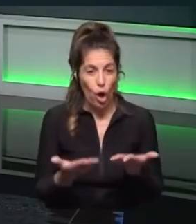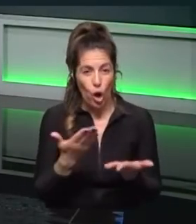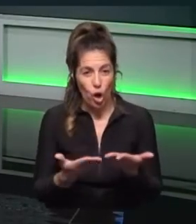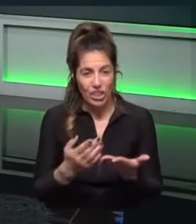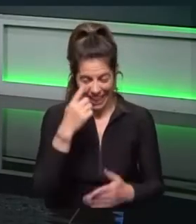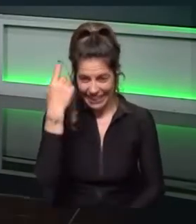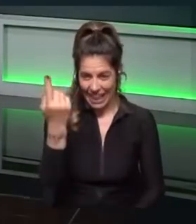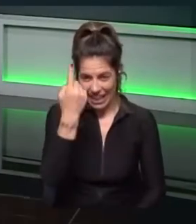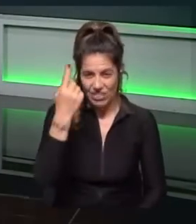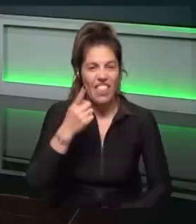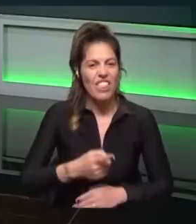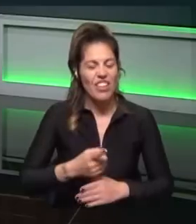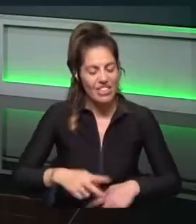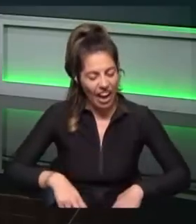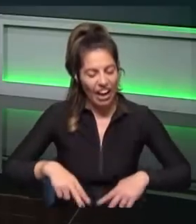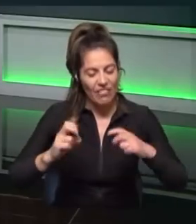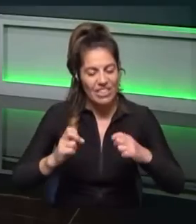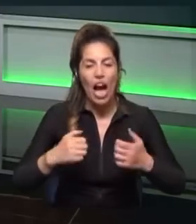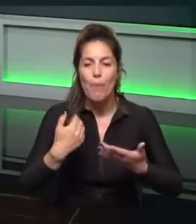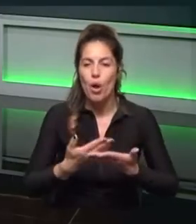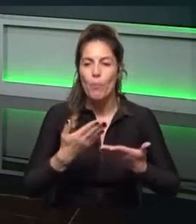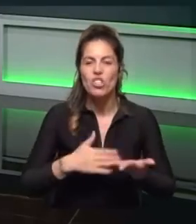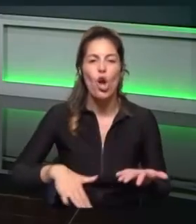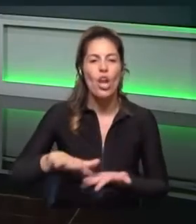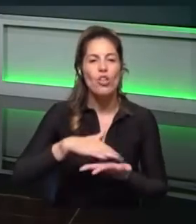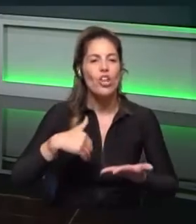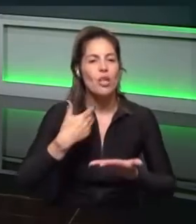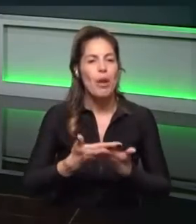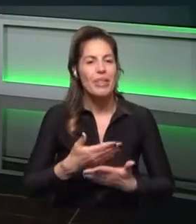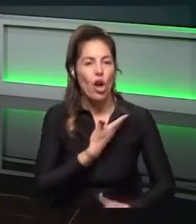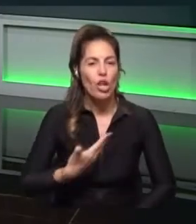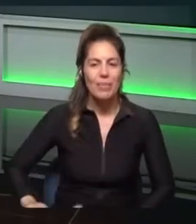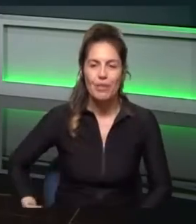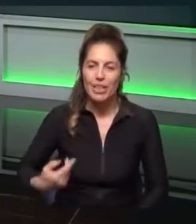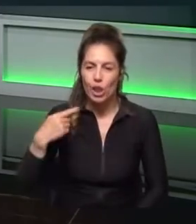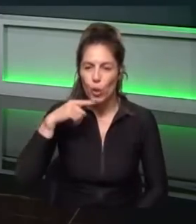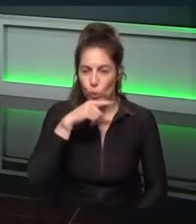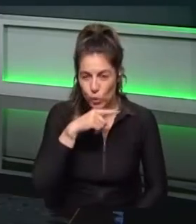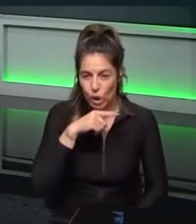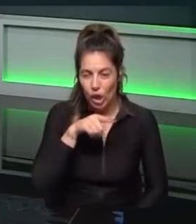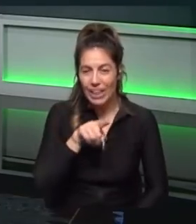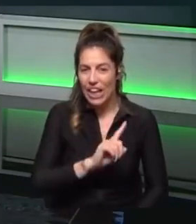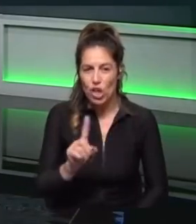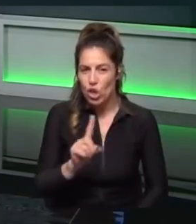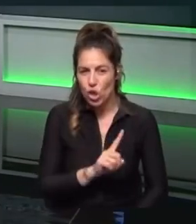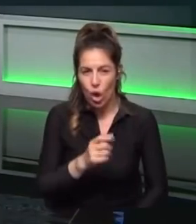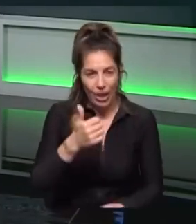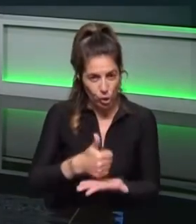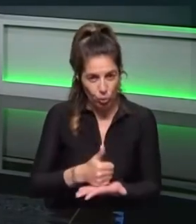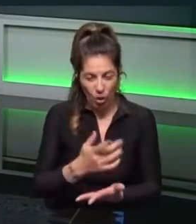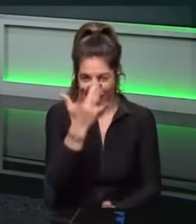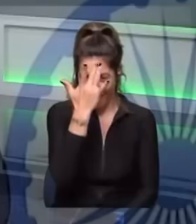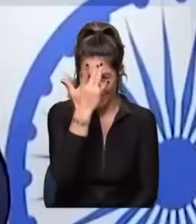que debería ser revisada a propósito de la situación que se plantea con el presidente ruso Vladimir Putin que no estuvo en la